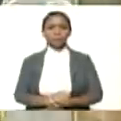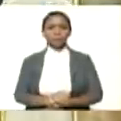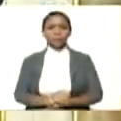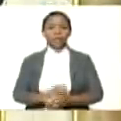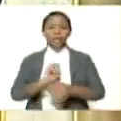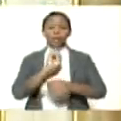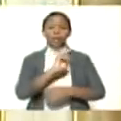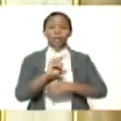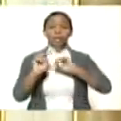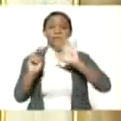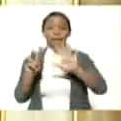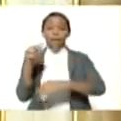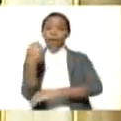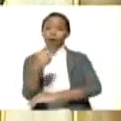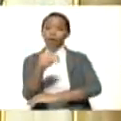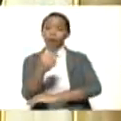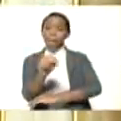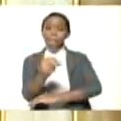27 de noviembre,